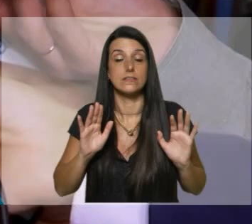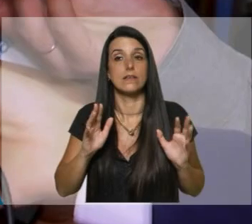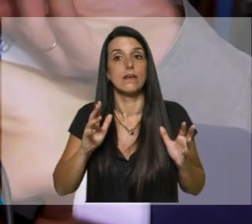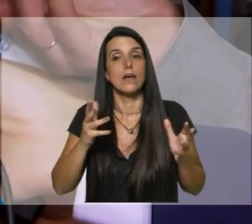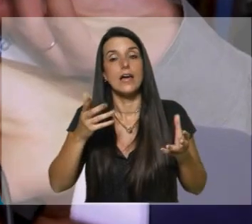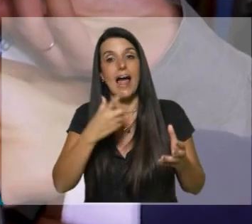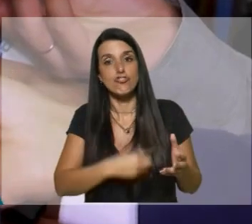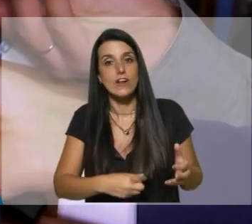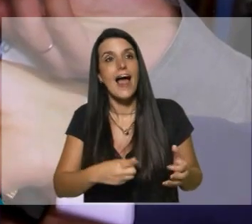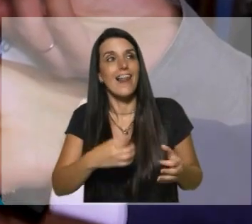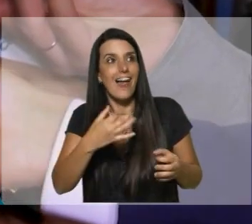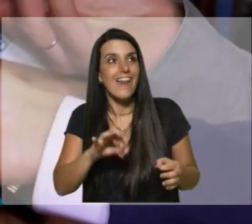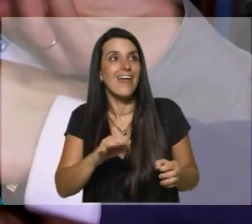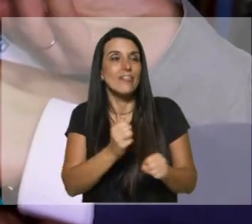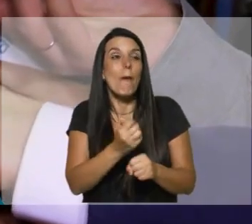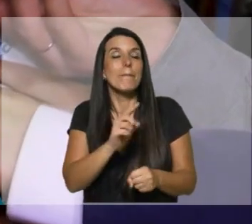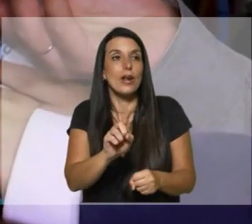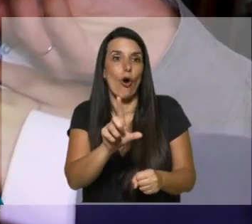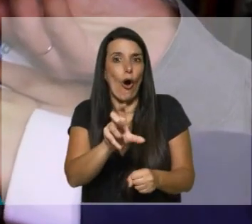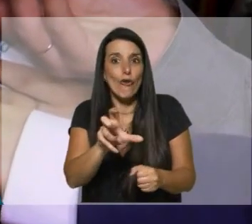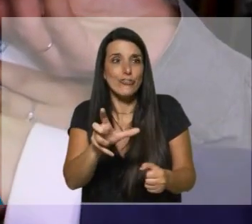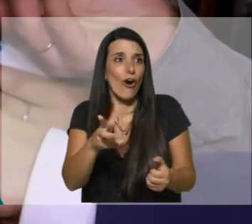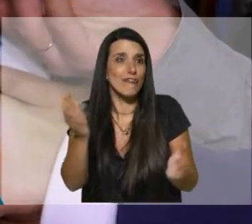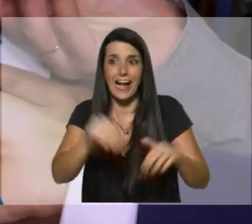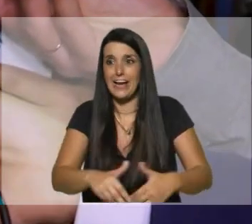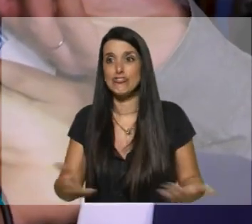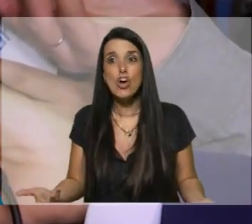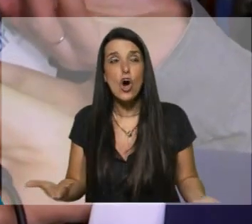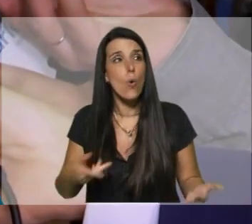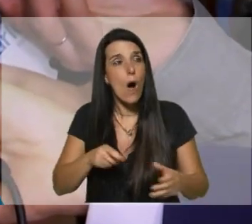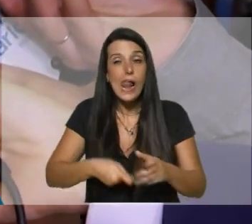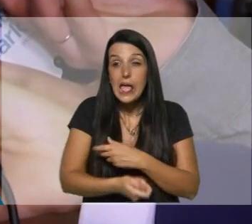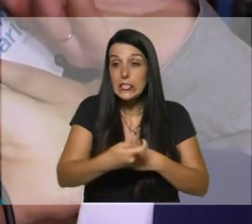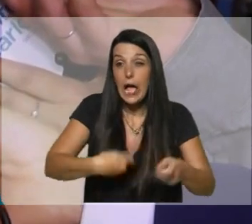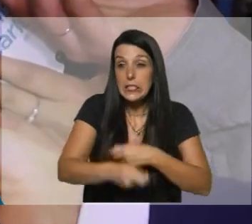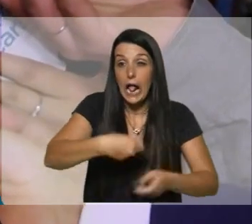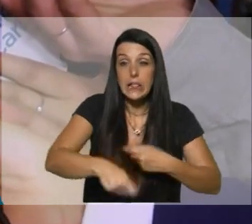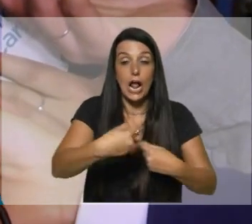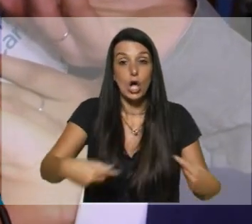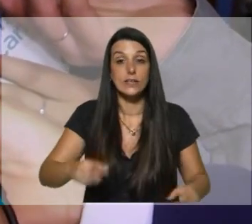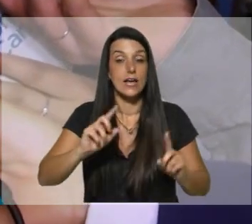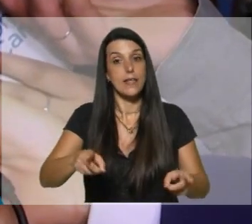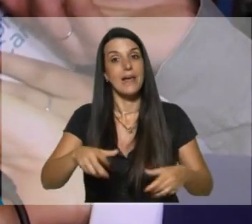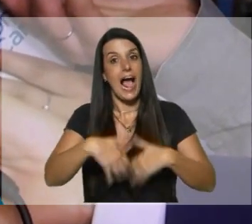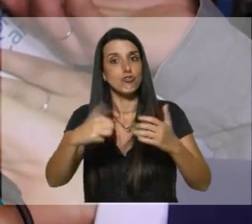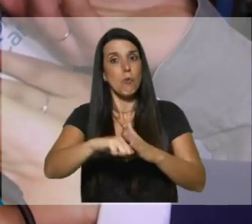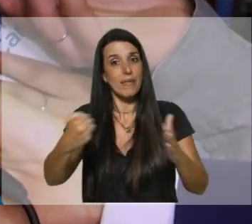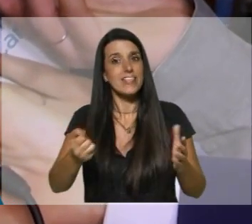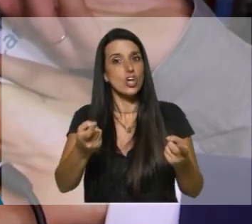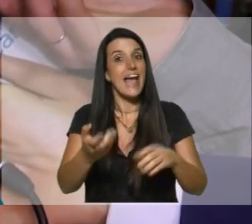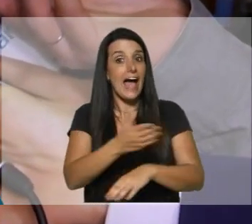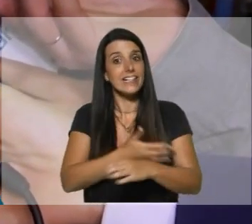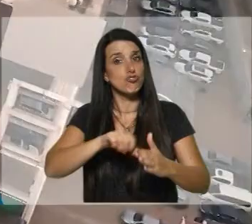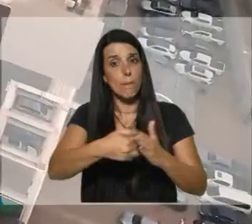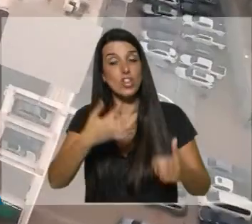por parte de Nacional, no tengo duda de eso, pero obviamente se fracasó y lamentablemente otro espectáculo que debió haber sido suspendido porque la